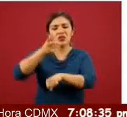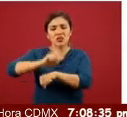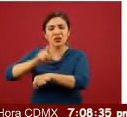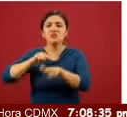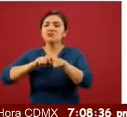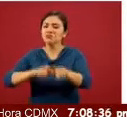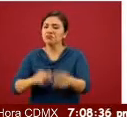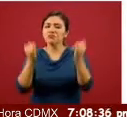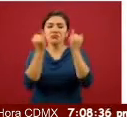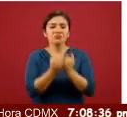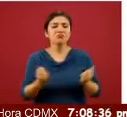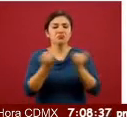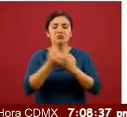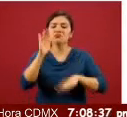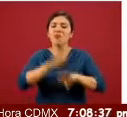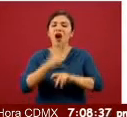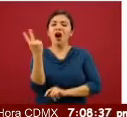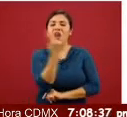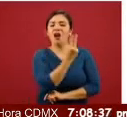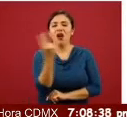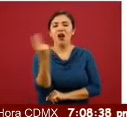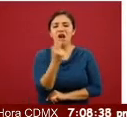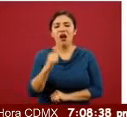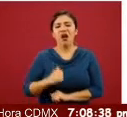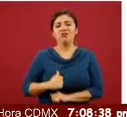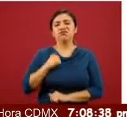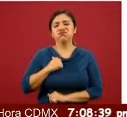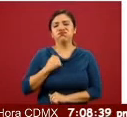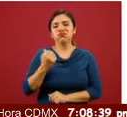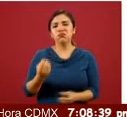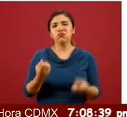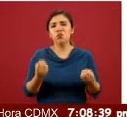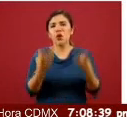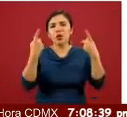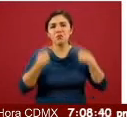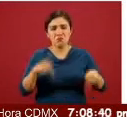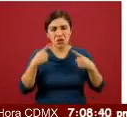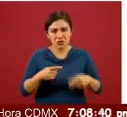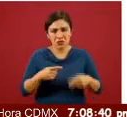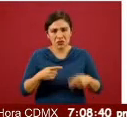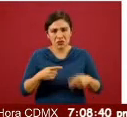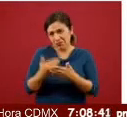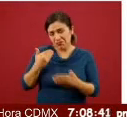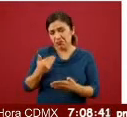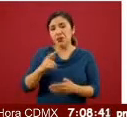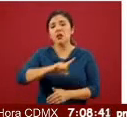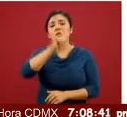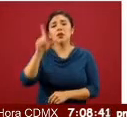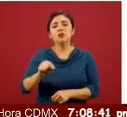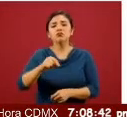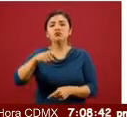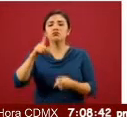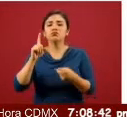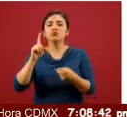continúan con esta mayor concentración de casos también en la epidemia reciente, seguidos de